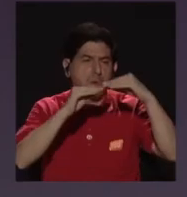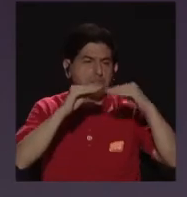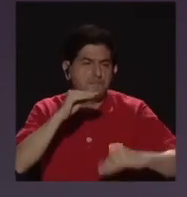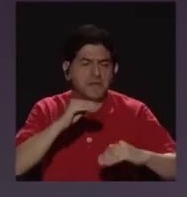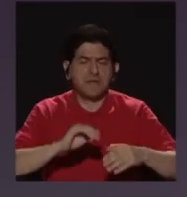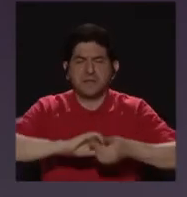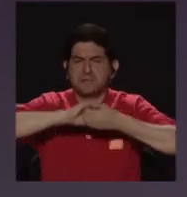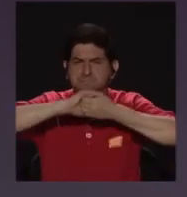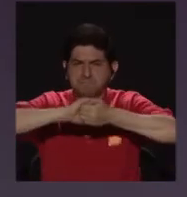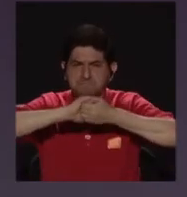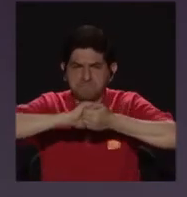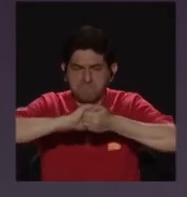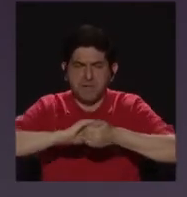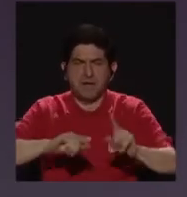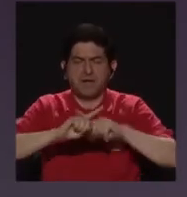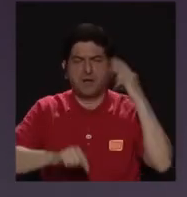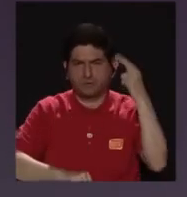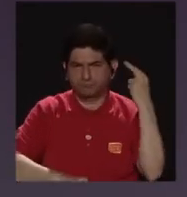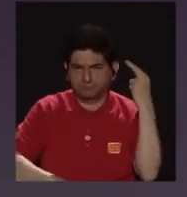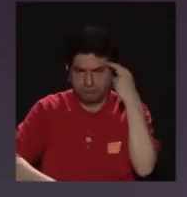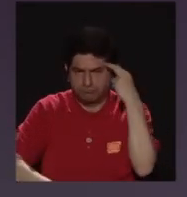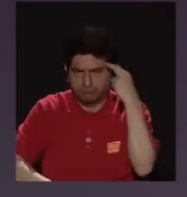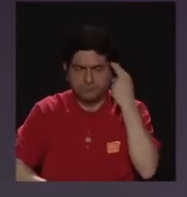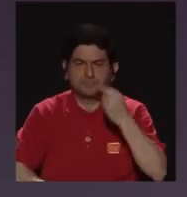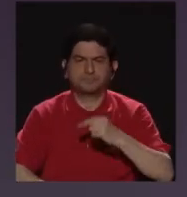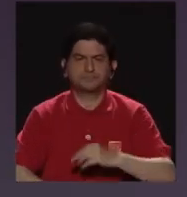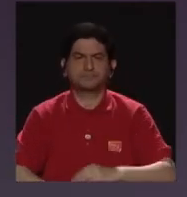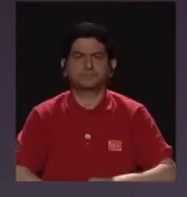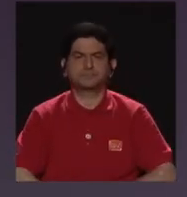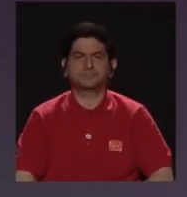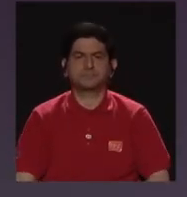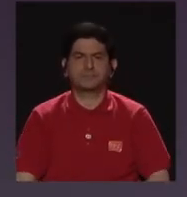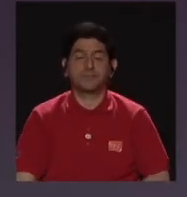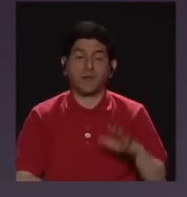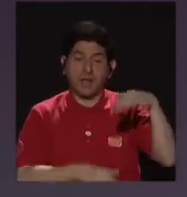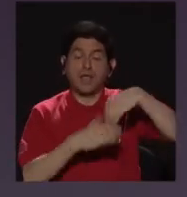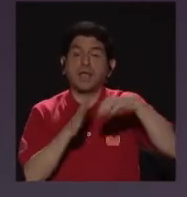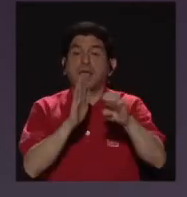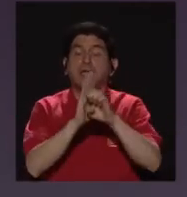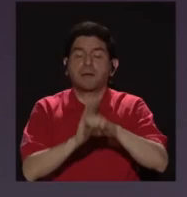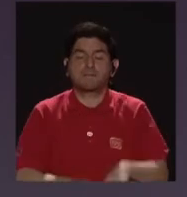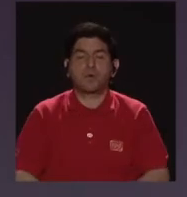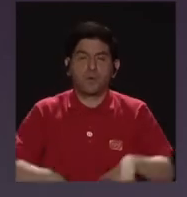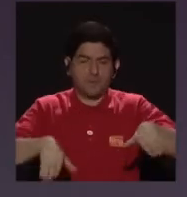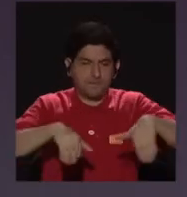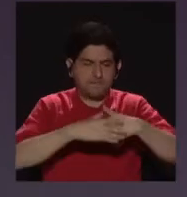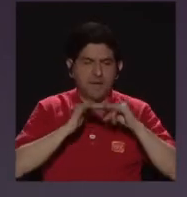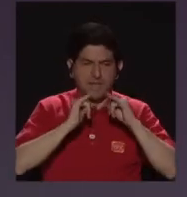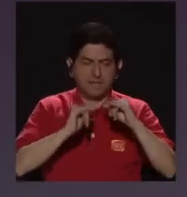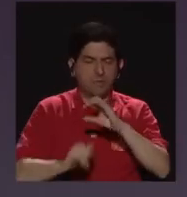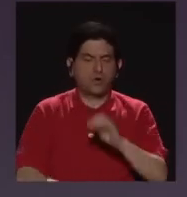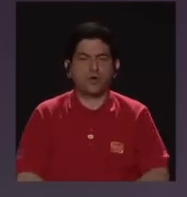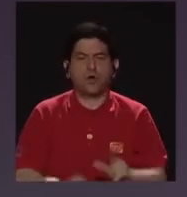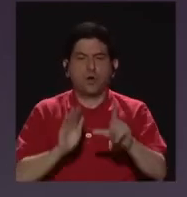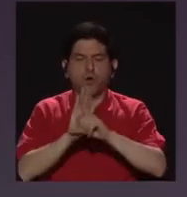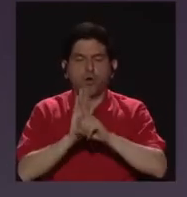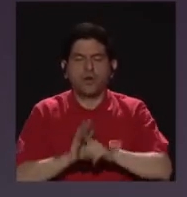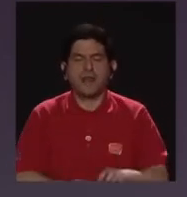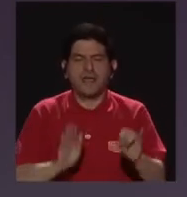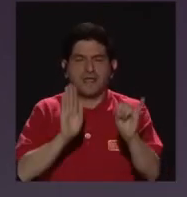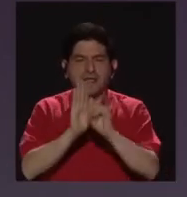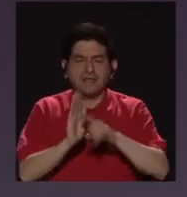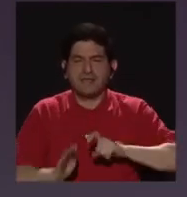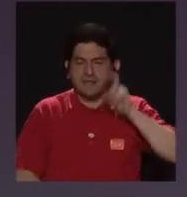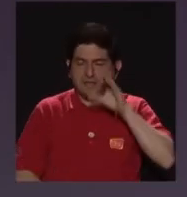de solidaridad con algunas causas entre ellas por ejemplo matrimonio igualitario la identidad de género educación sexual